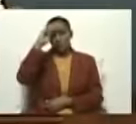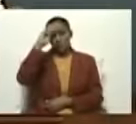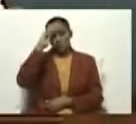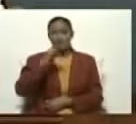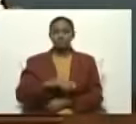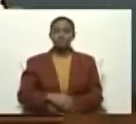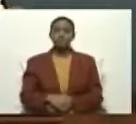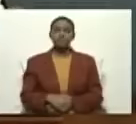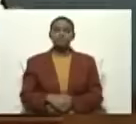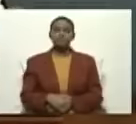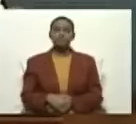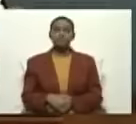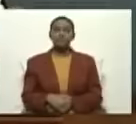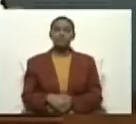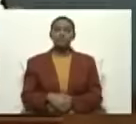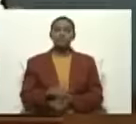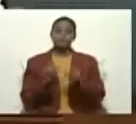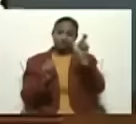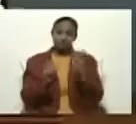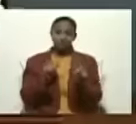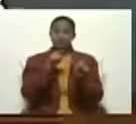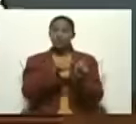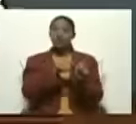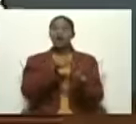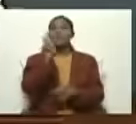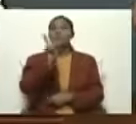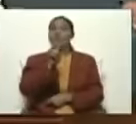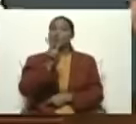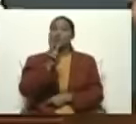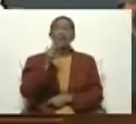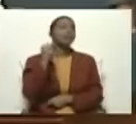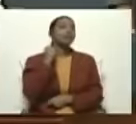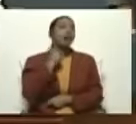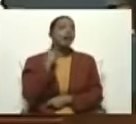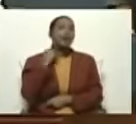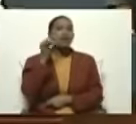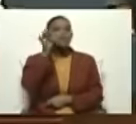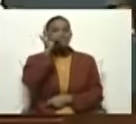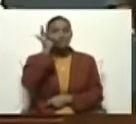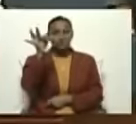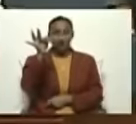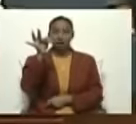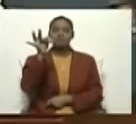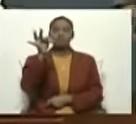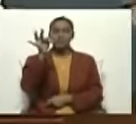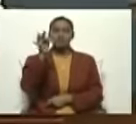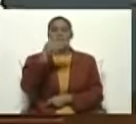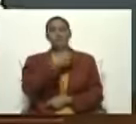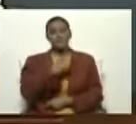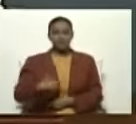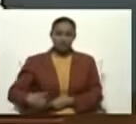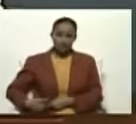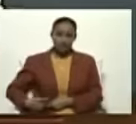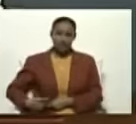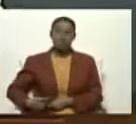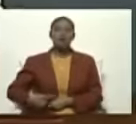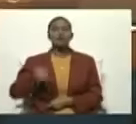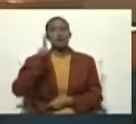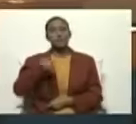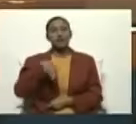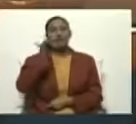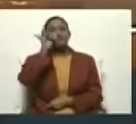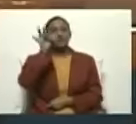Por la República Bolivariana de Venezuela, Tarek William Saab, presidenta del Consejo Moral Republicano y fiscal general de la